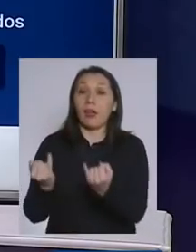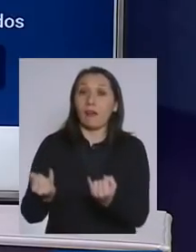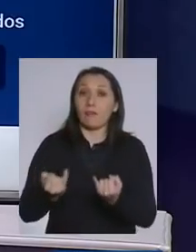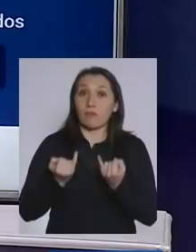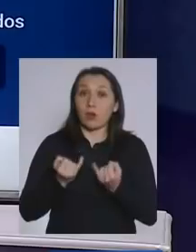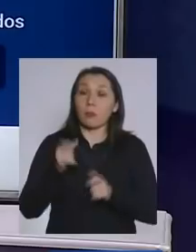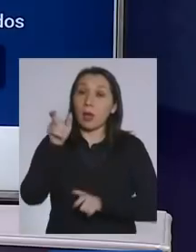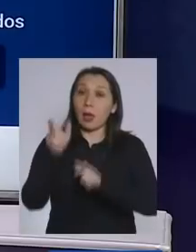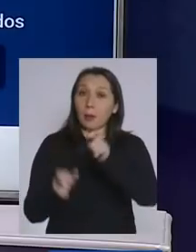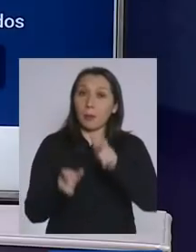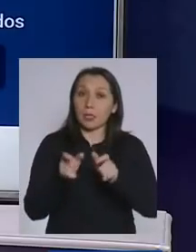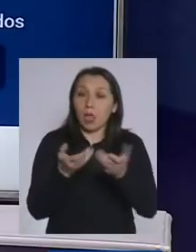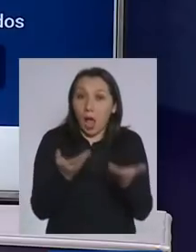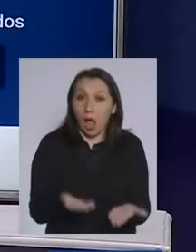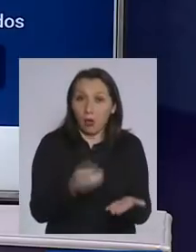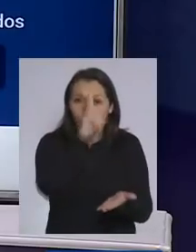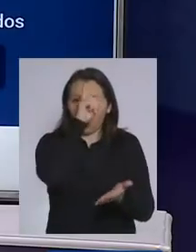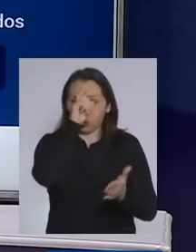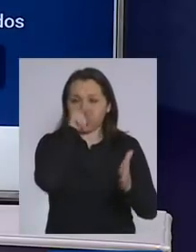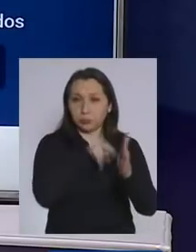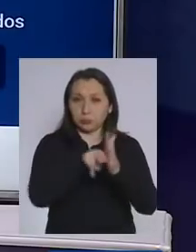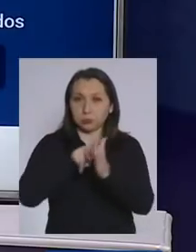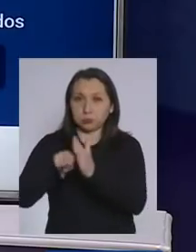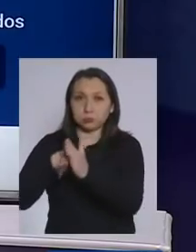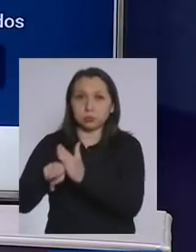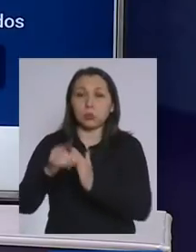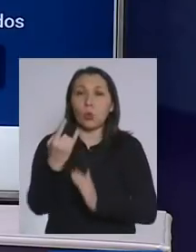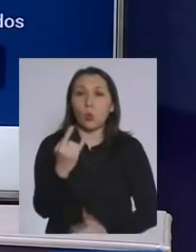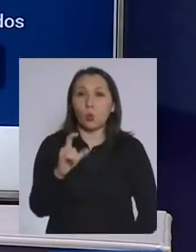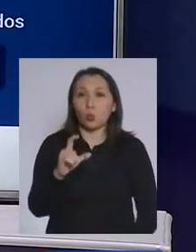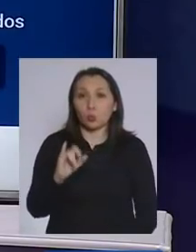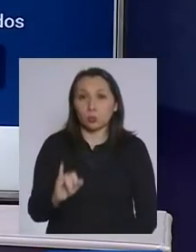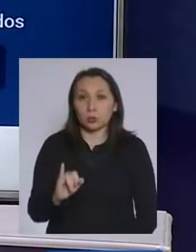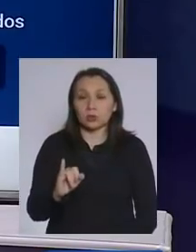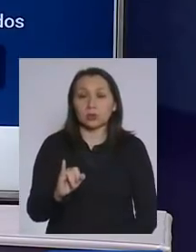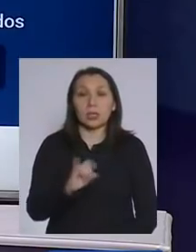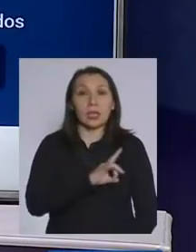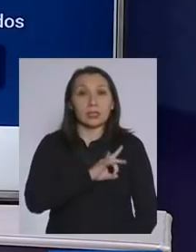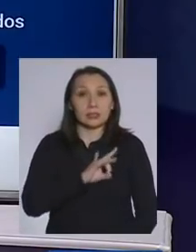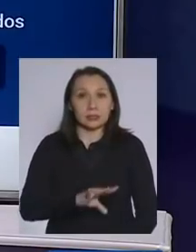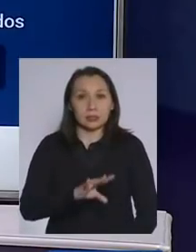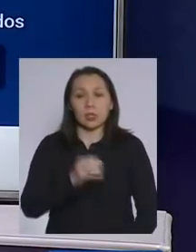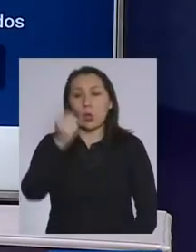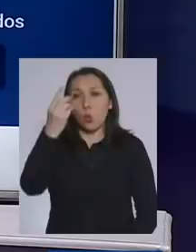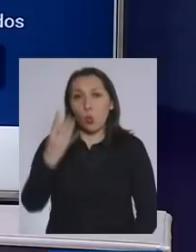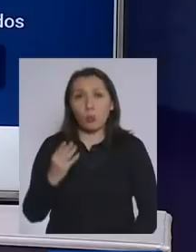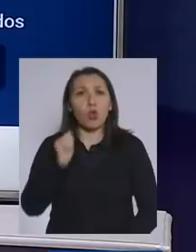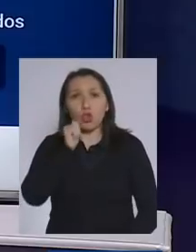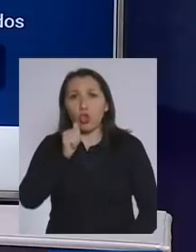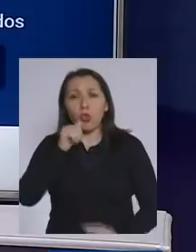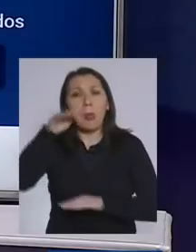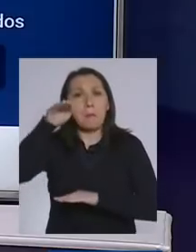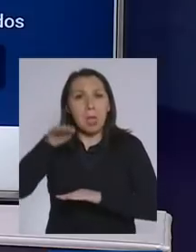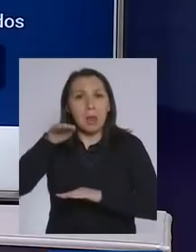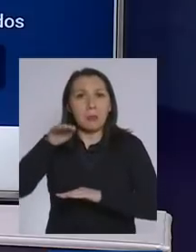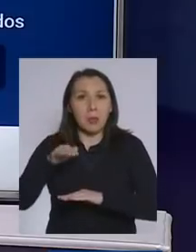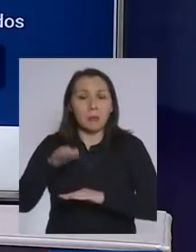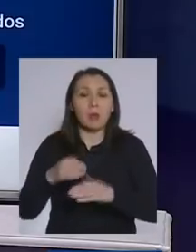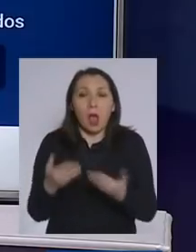información de personas hospitalizadas en unidades de cuidados intensivos del país, la cifra sigue descendiendo,